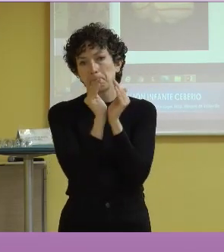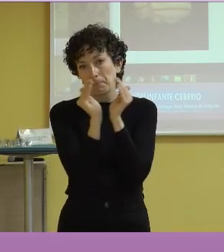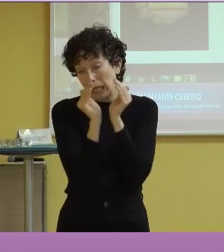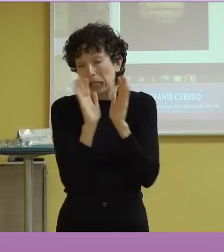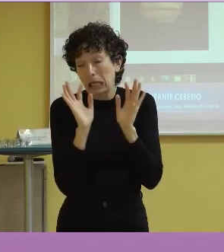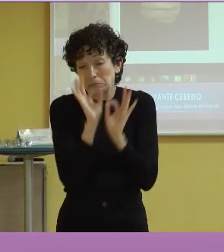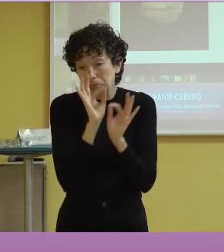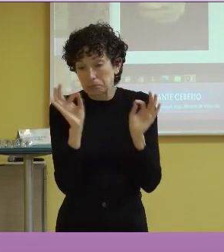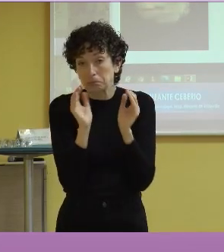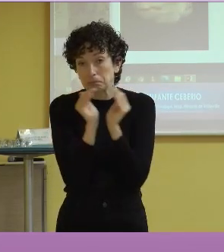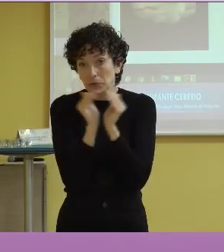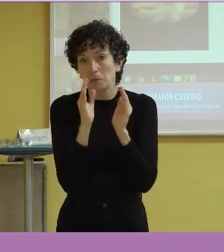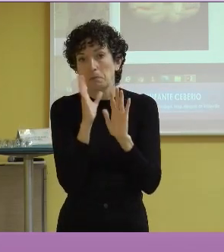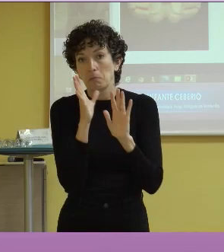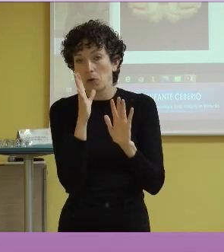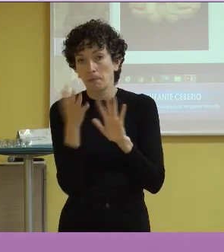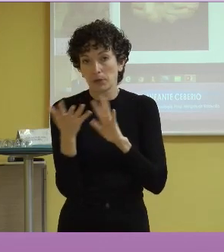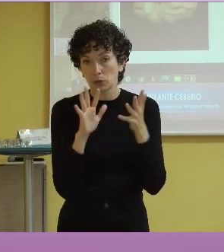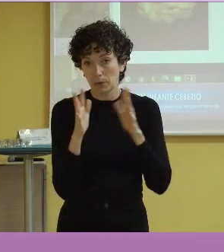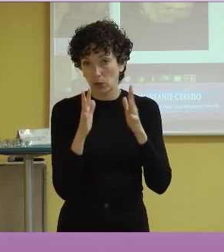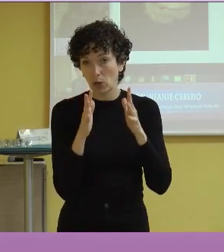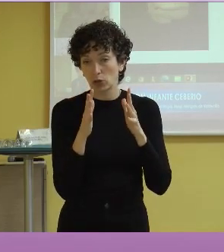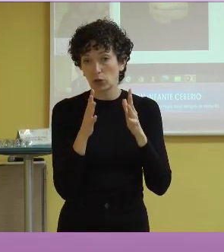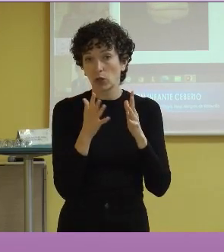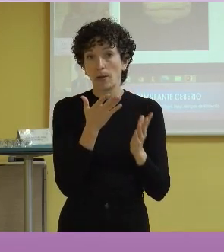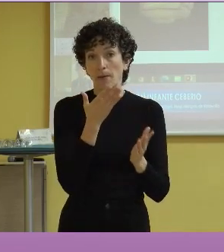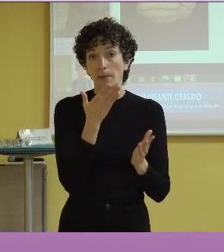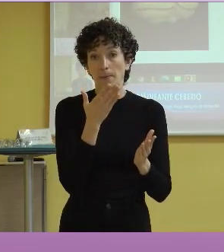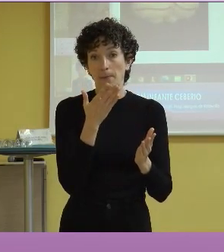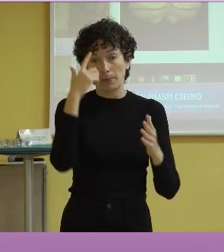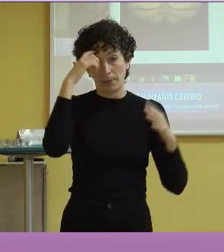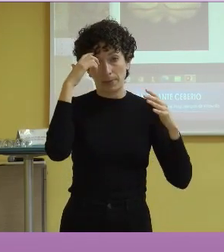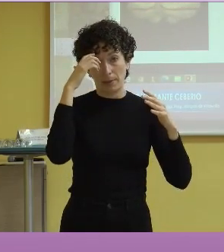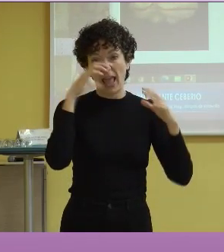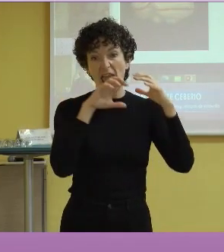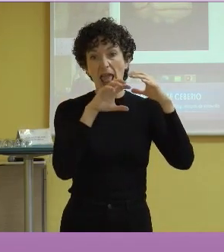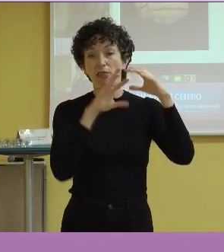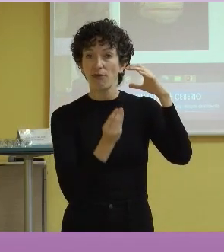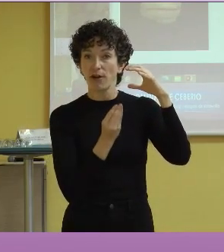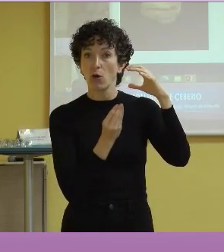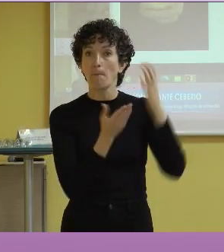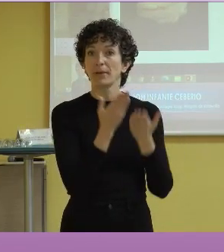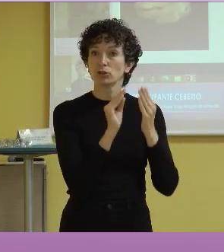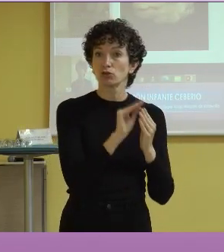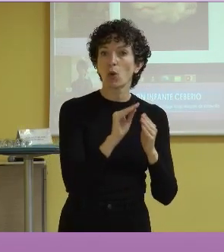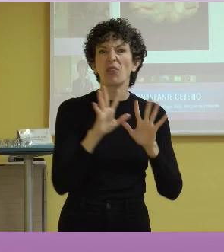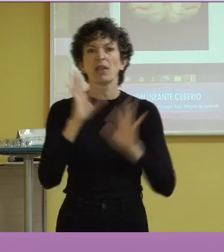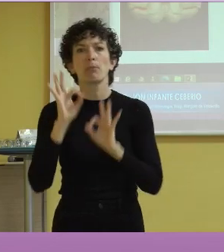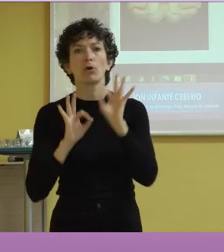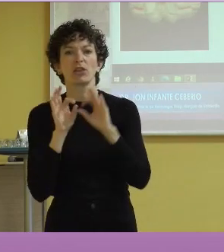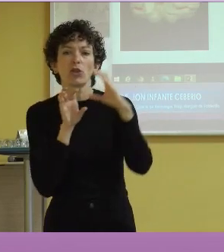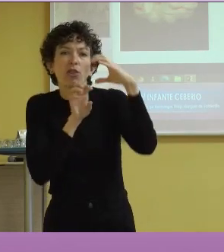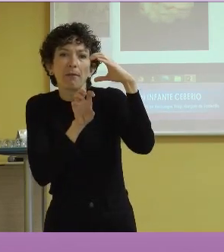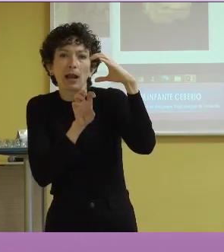tamaño, ya que representa más o menos el 10% del peso del tamaño del encéfalo. Sin embargo, contiene